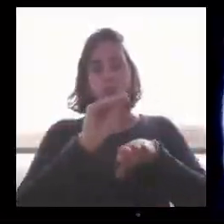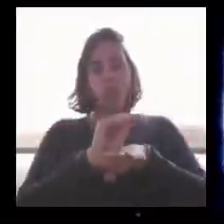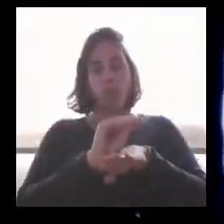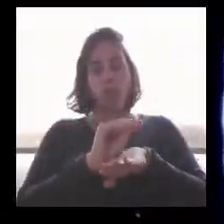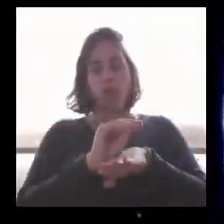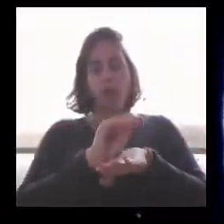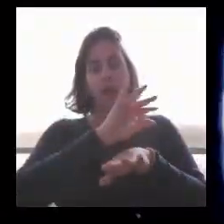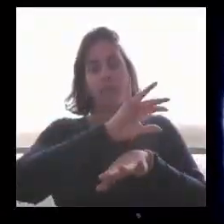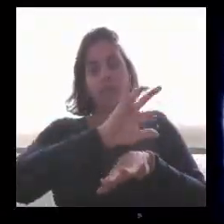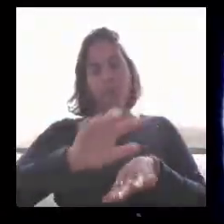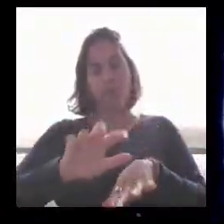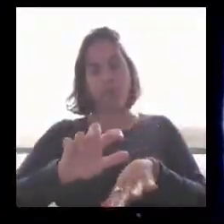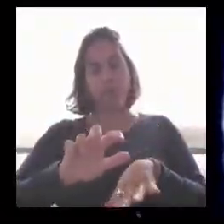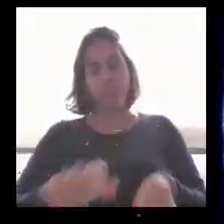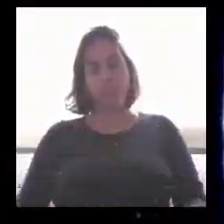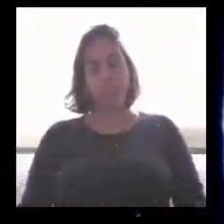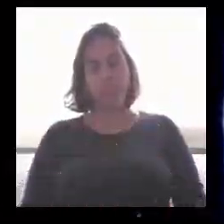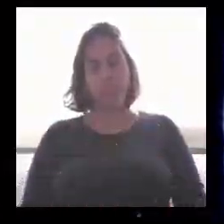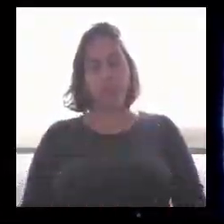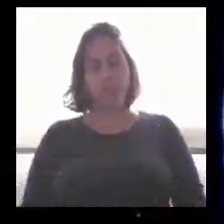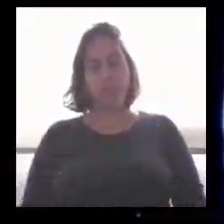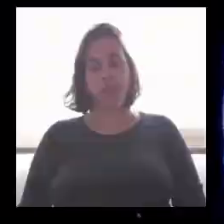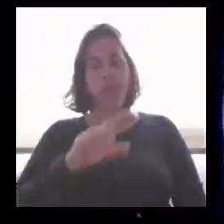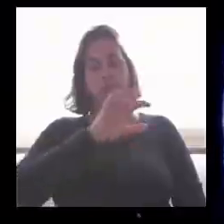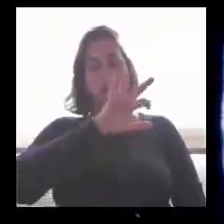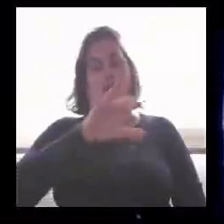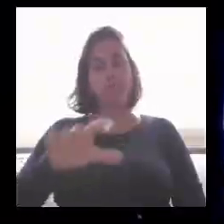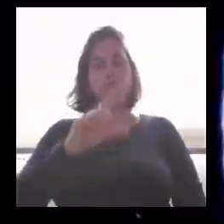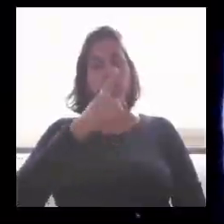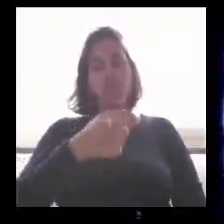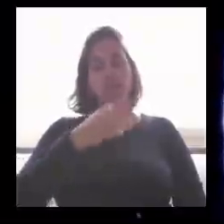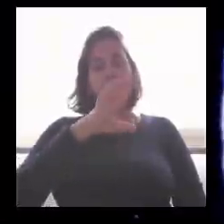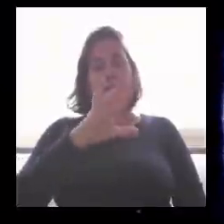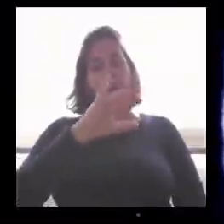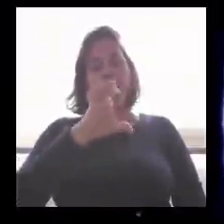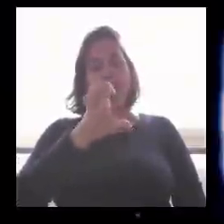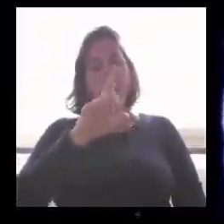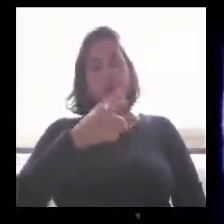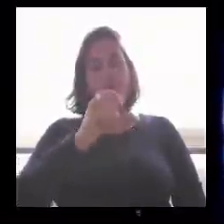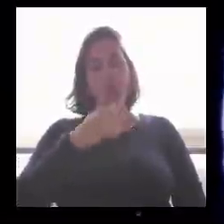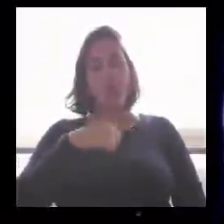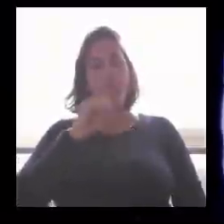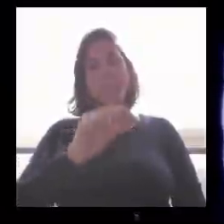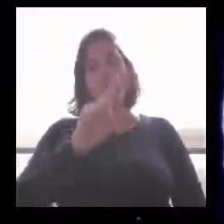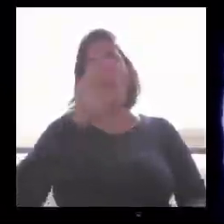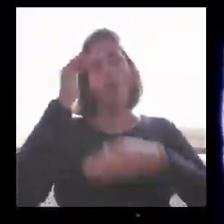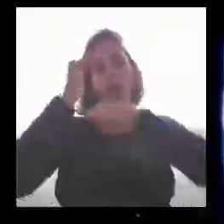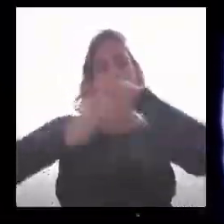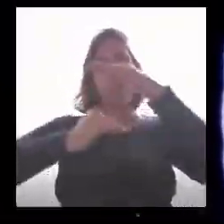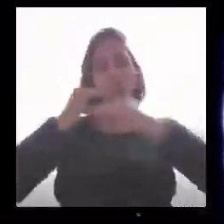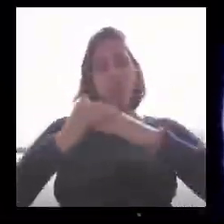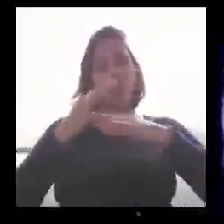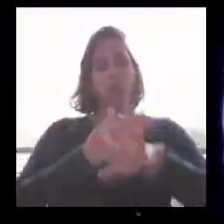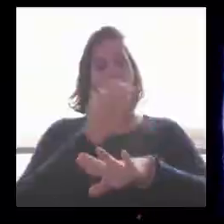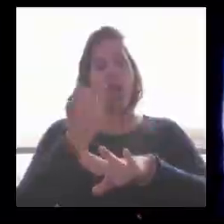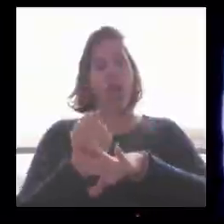alfabética, que se basa en el alfabeto griego y que fue teniendo su propia evolución hasta